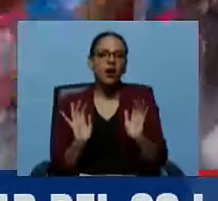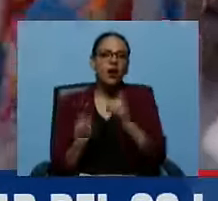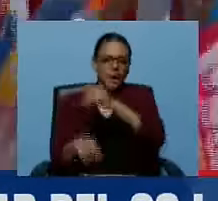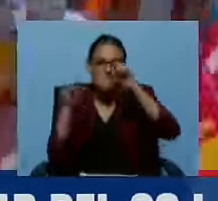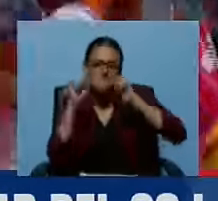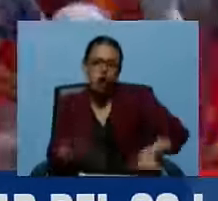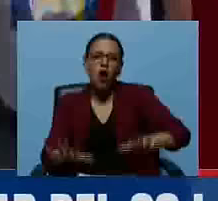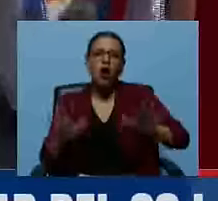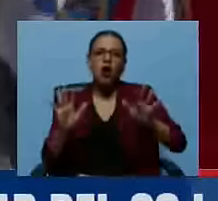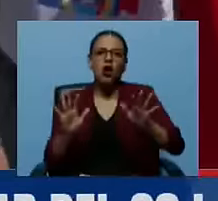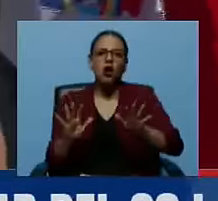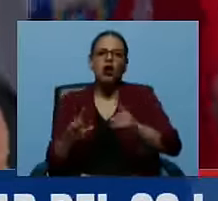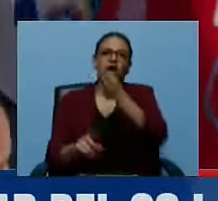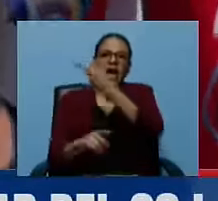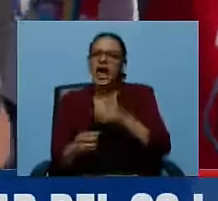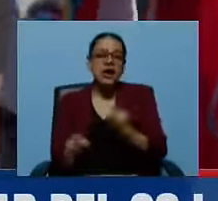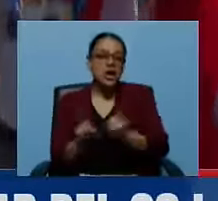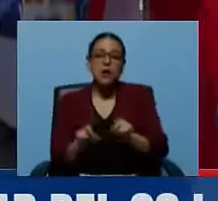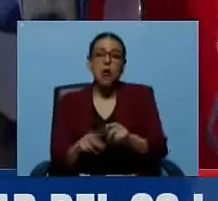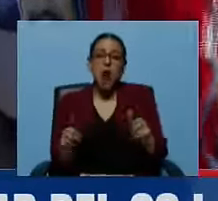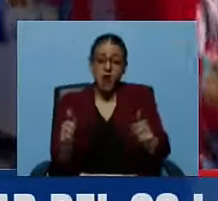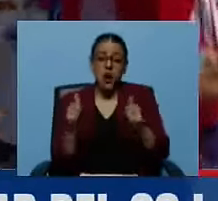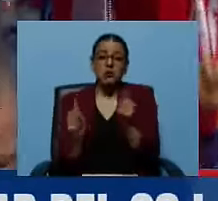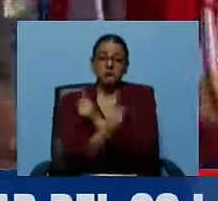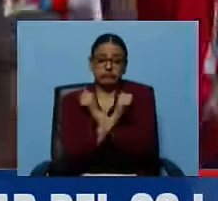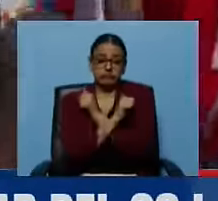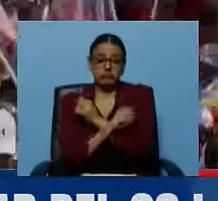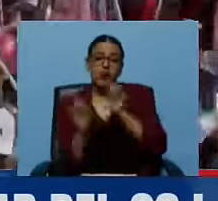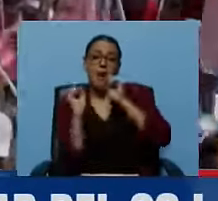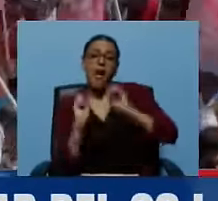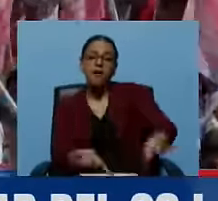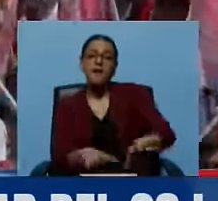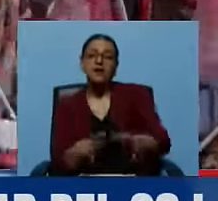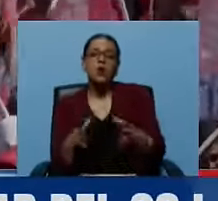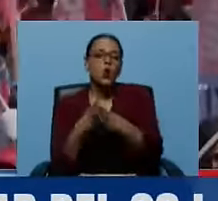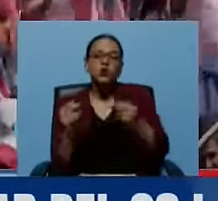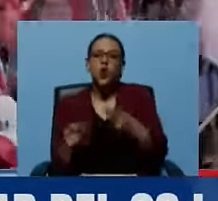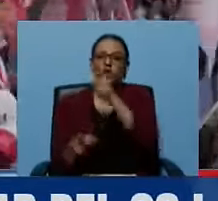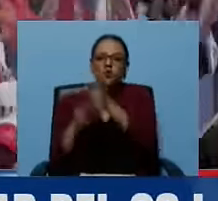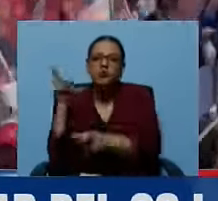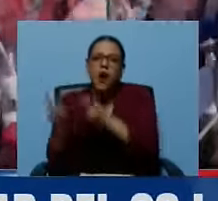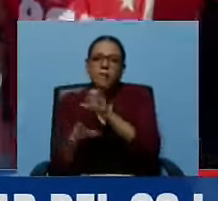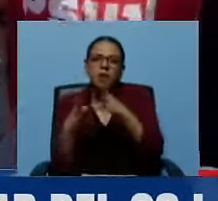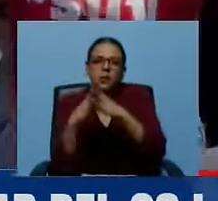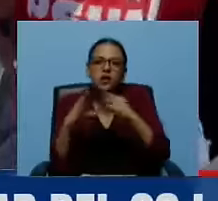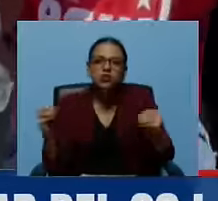claudicó, capituló, abandonó a la propia gente.